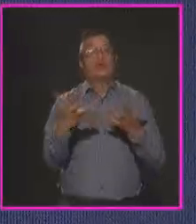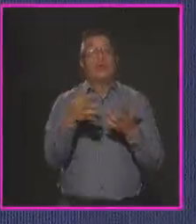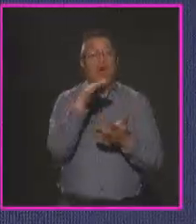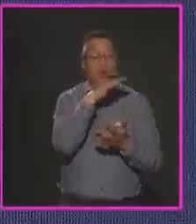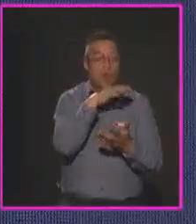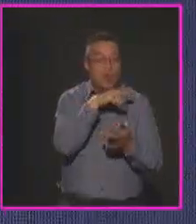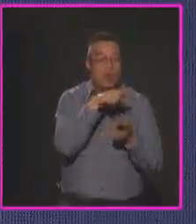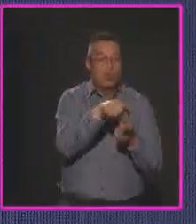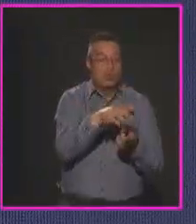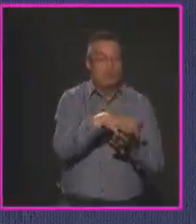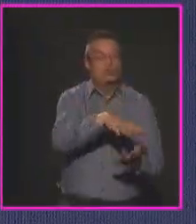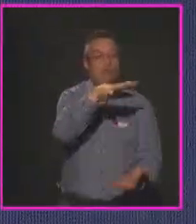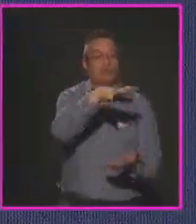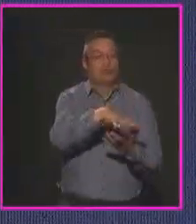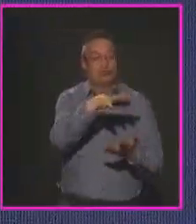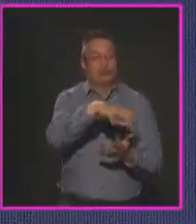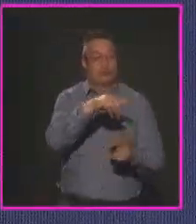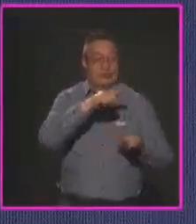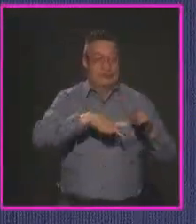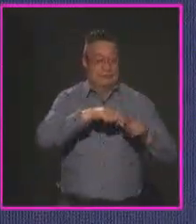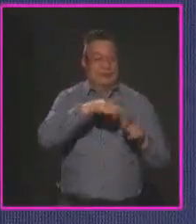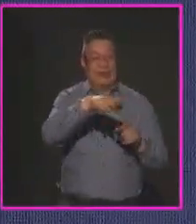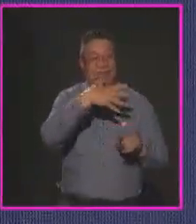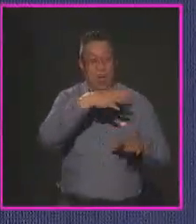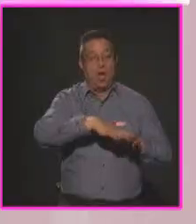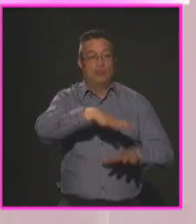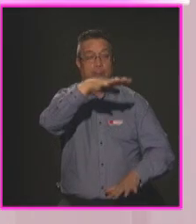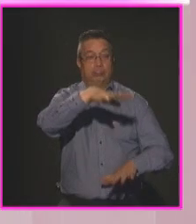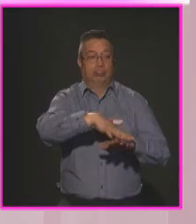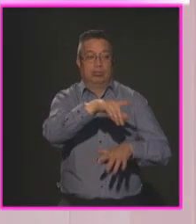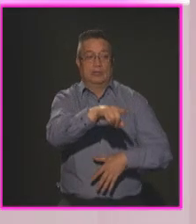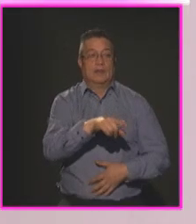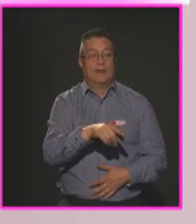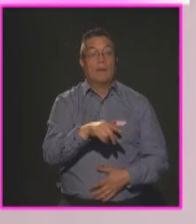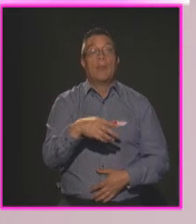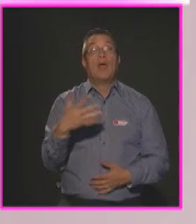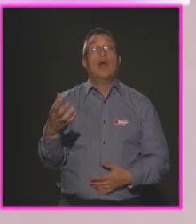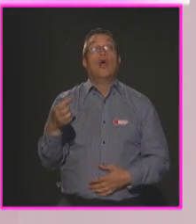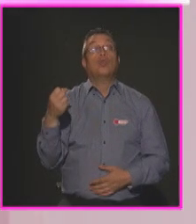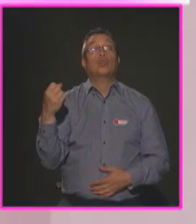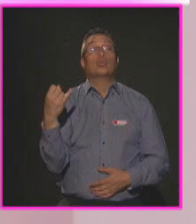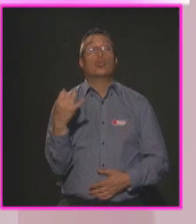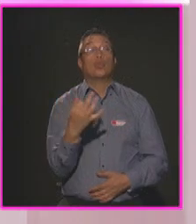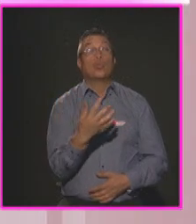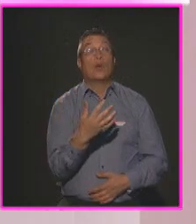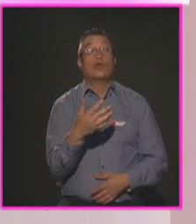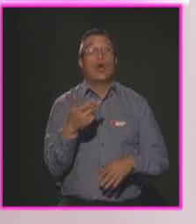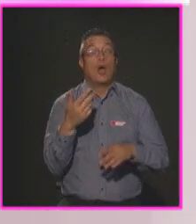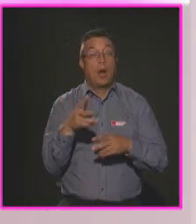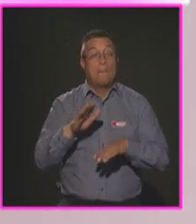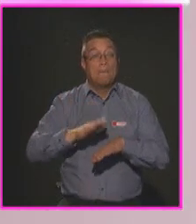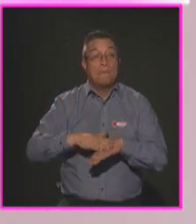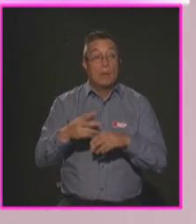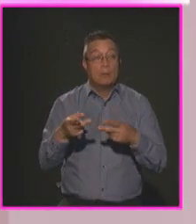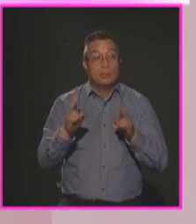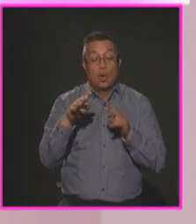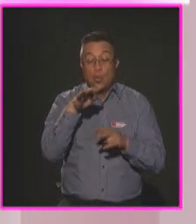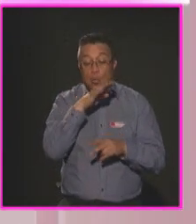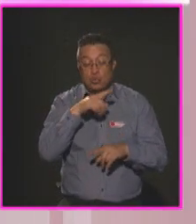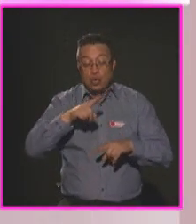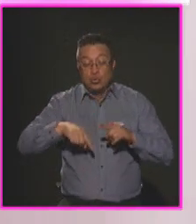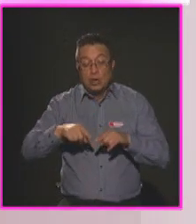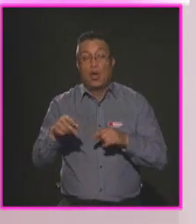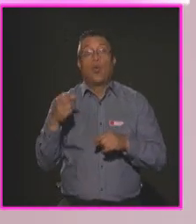hídricos del territorio en base a los recursos hídricos. Entonces, ¿cuánto autorizar cambios de uso del suelo? ¿Qué